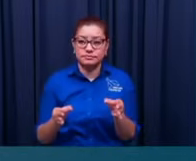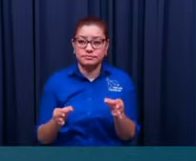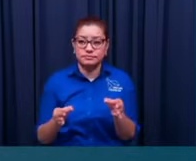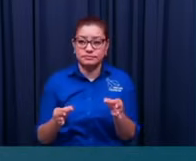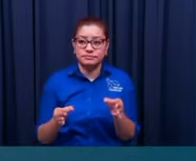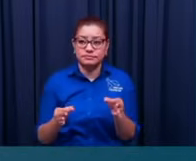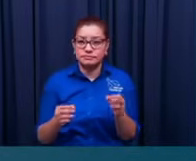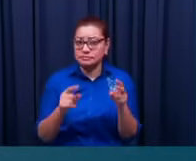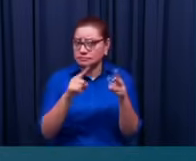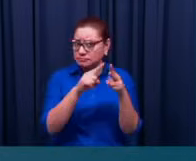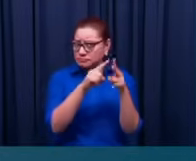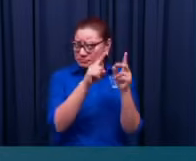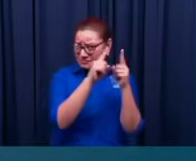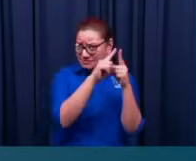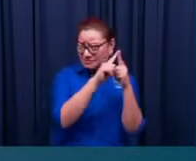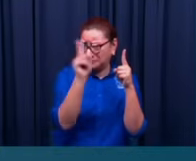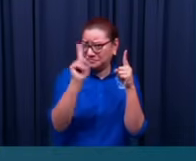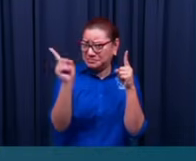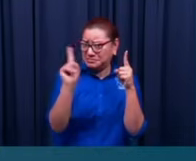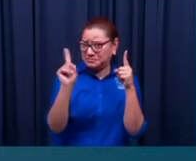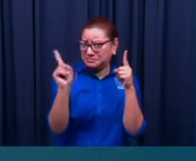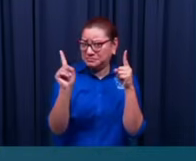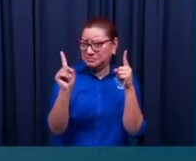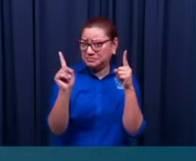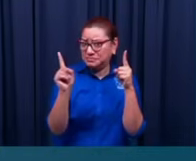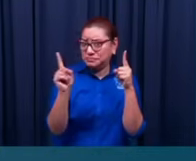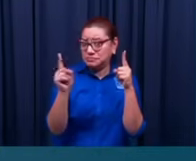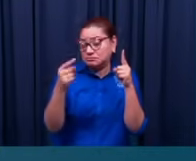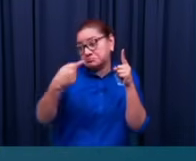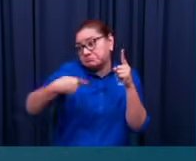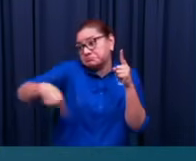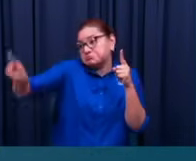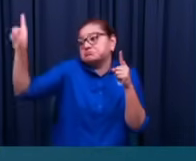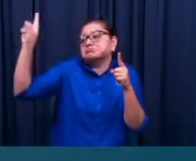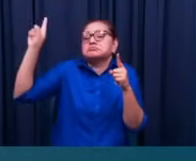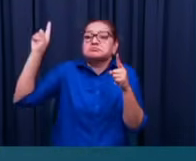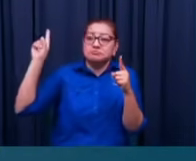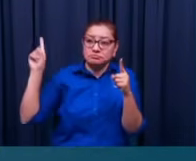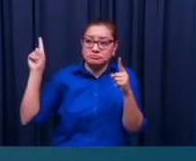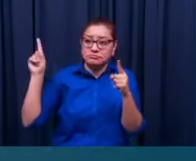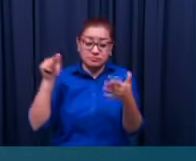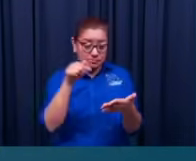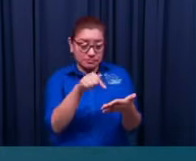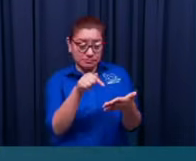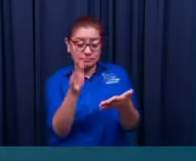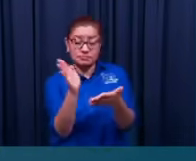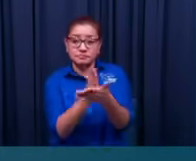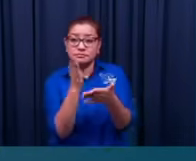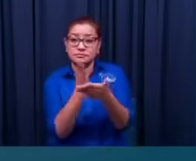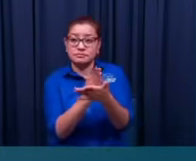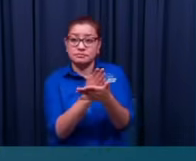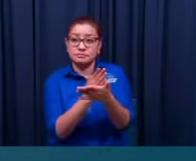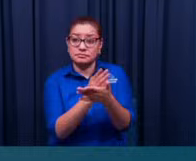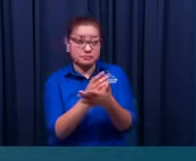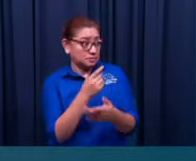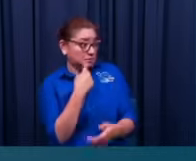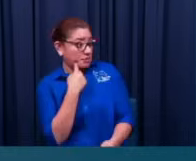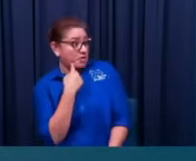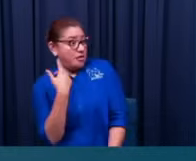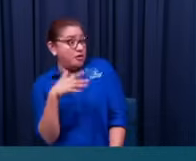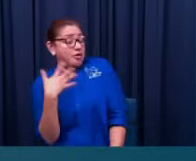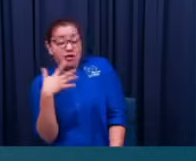Pero si él no consiente, que se vaya. Eso no digo yo, ahí está la Biblia, ahorita lo voy a leer, no me da caras.